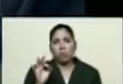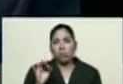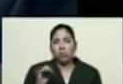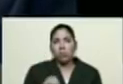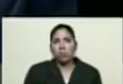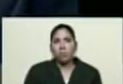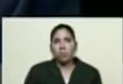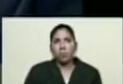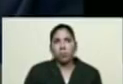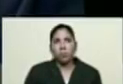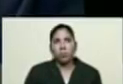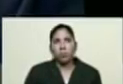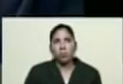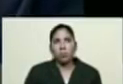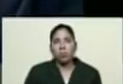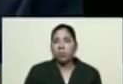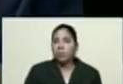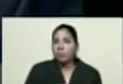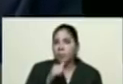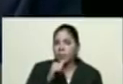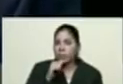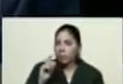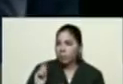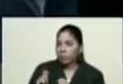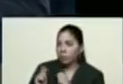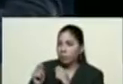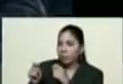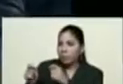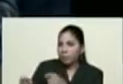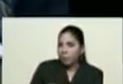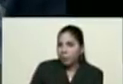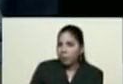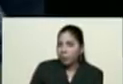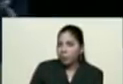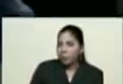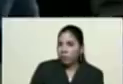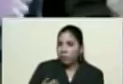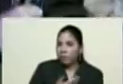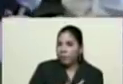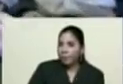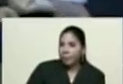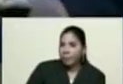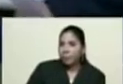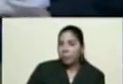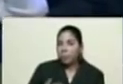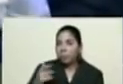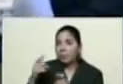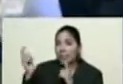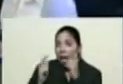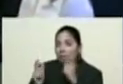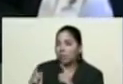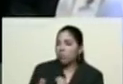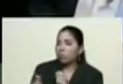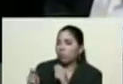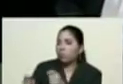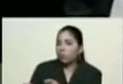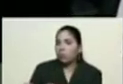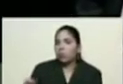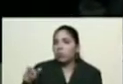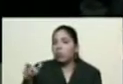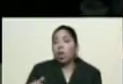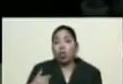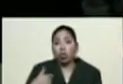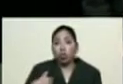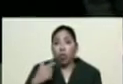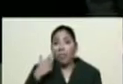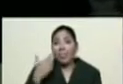el presidente dejó a un hombre, a un individuo. Y yo tuve la oportunidad de estar allí, de ser testigo de